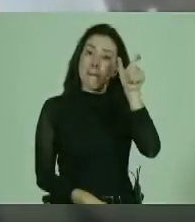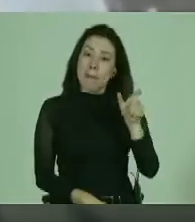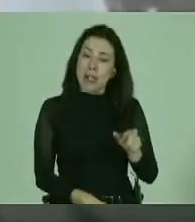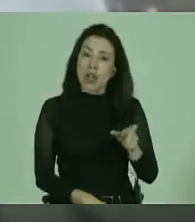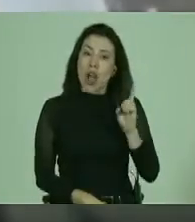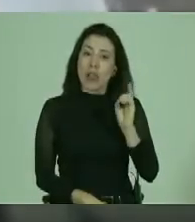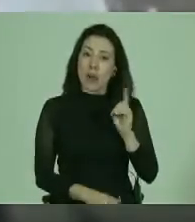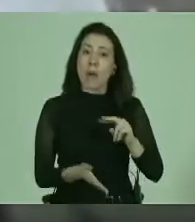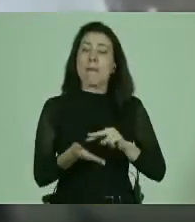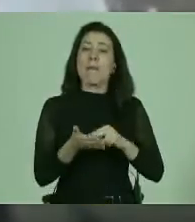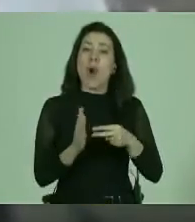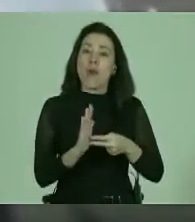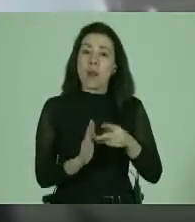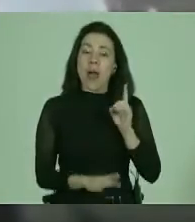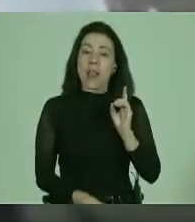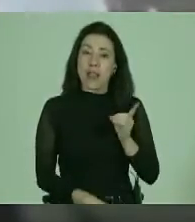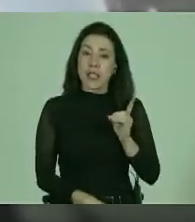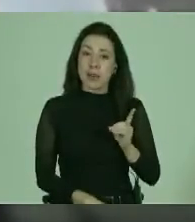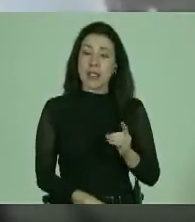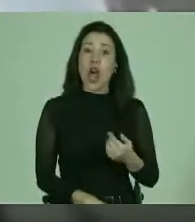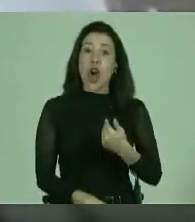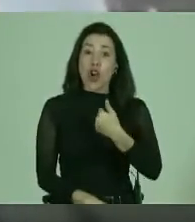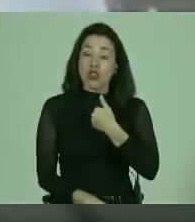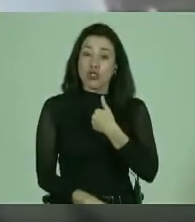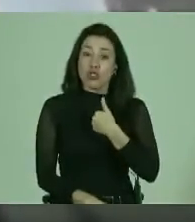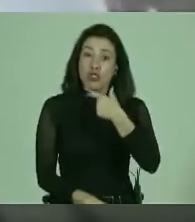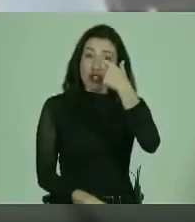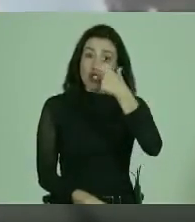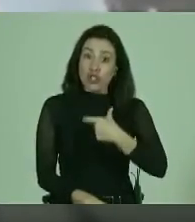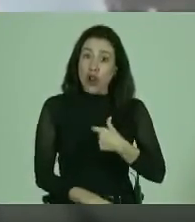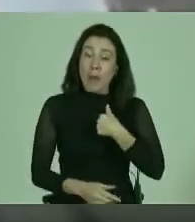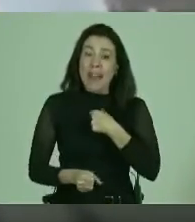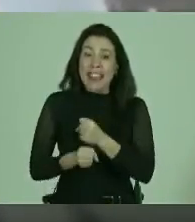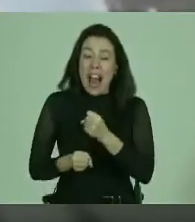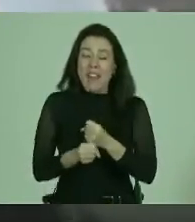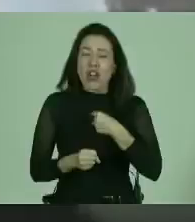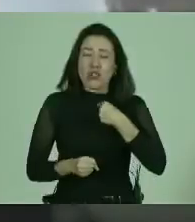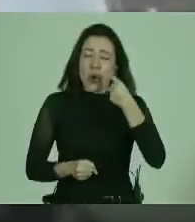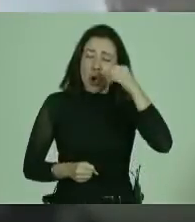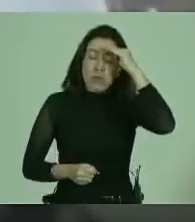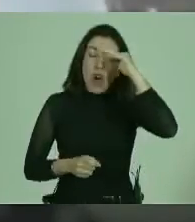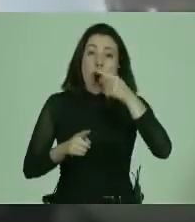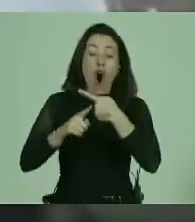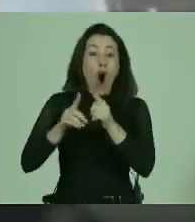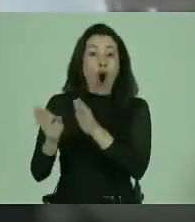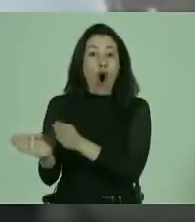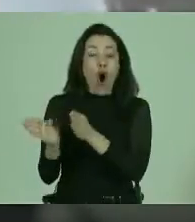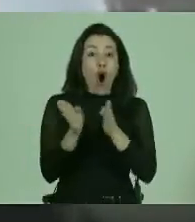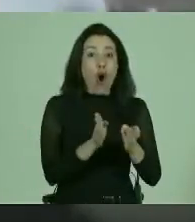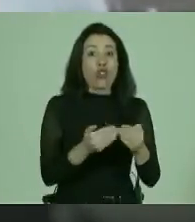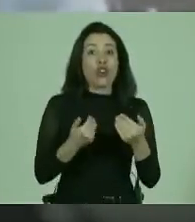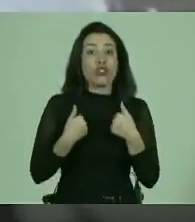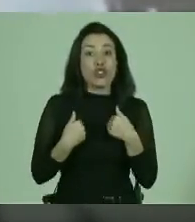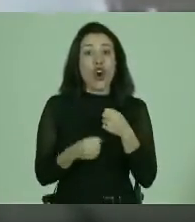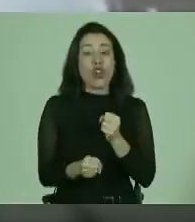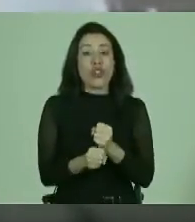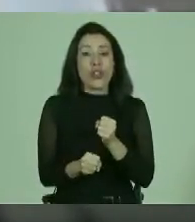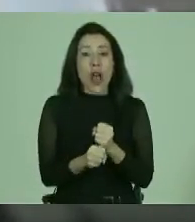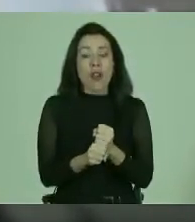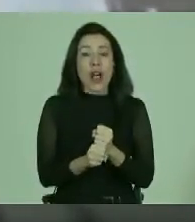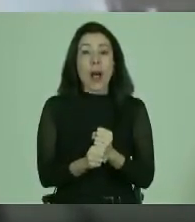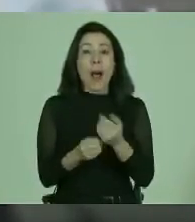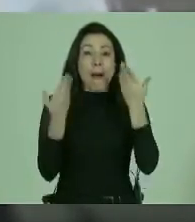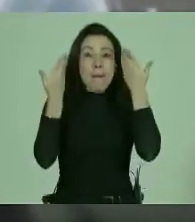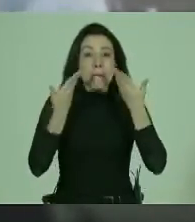discapacidad los problemas de la discapacidad mi campo de trabajo y de conocimiento es el otro yo más bien trabajo de la bioética